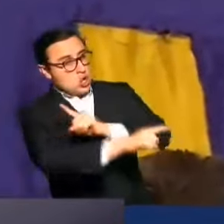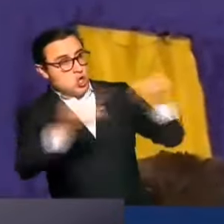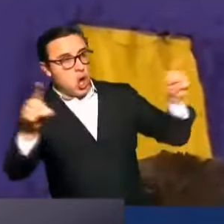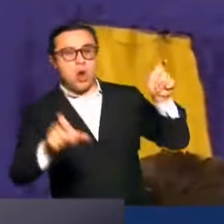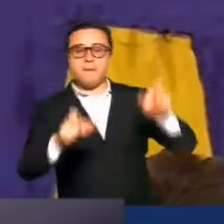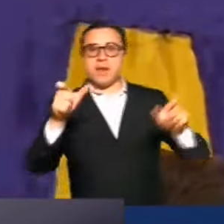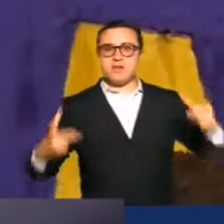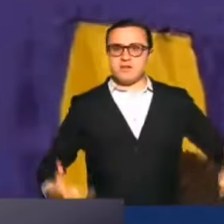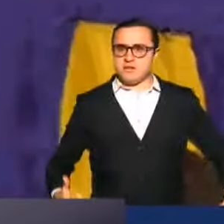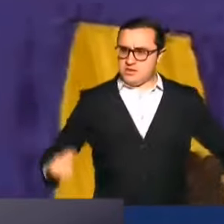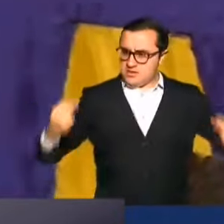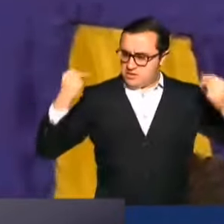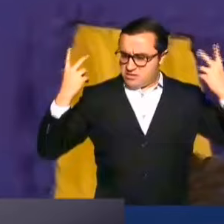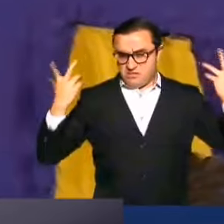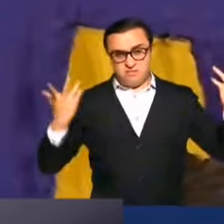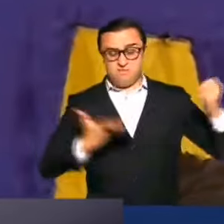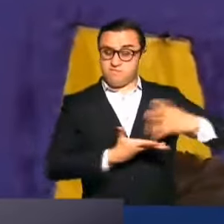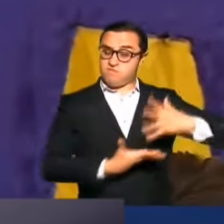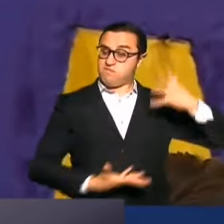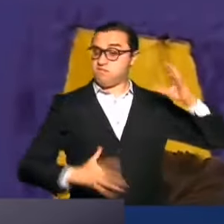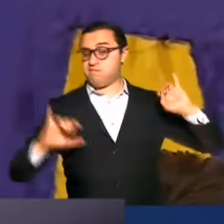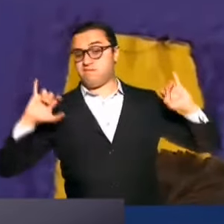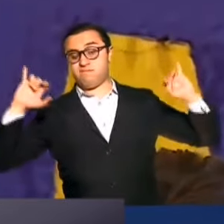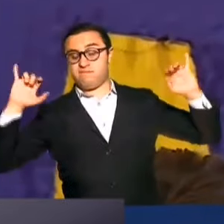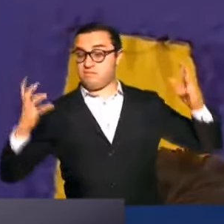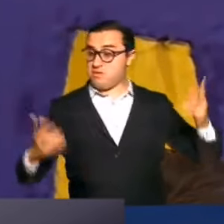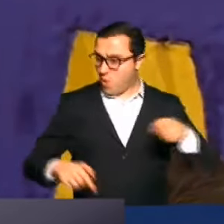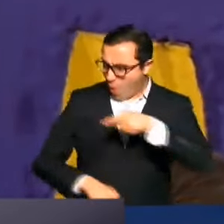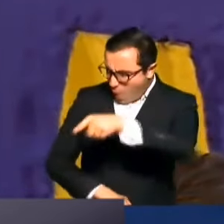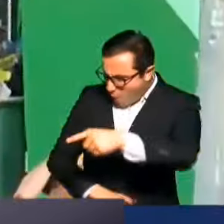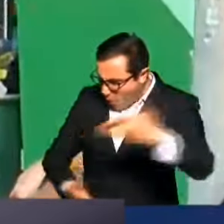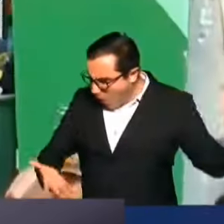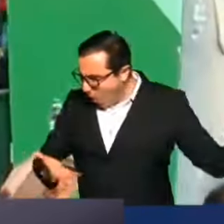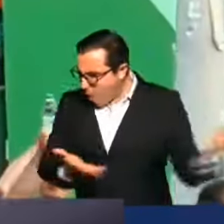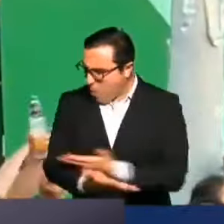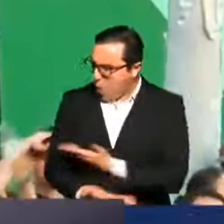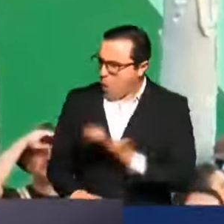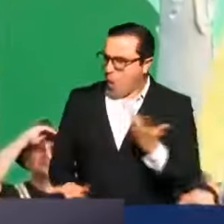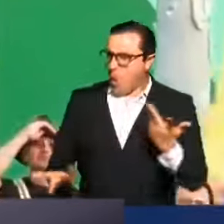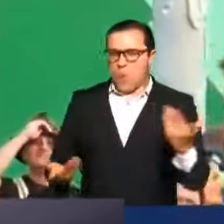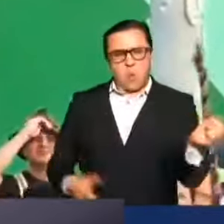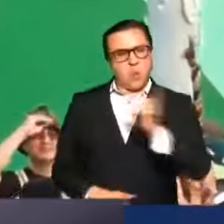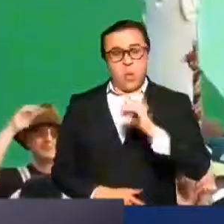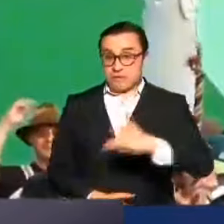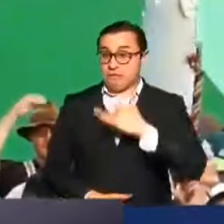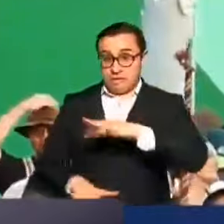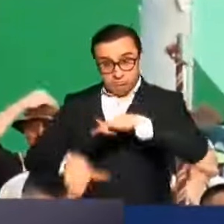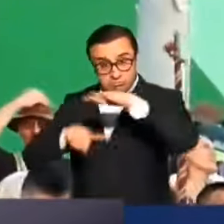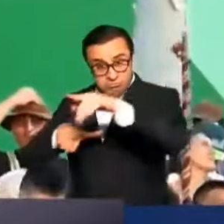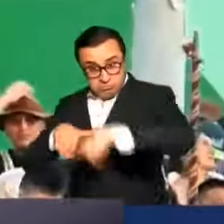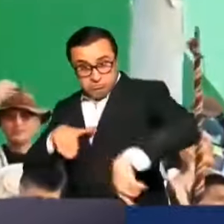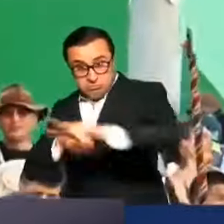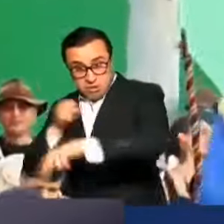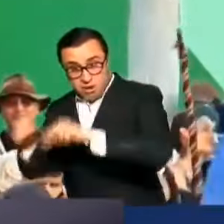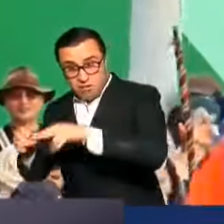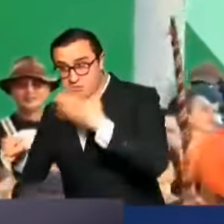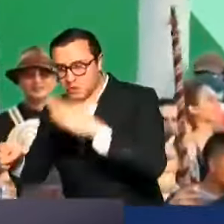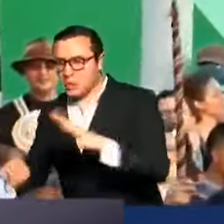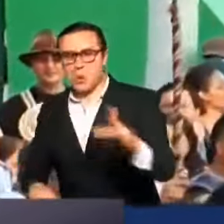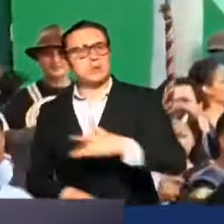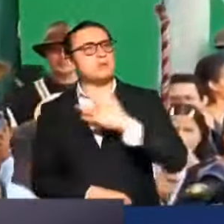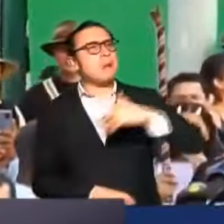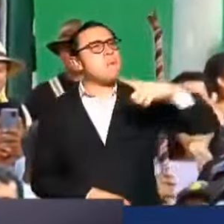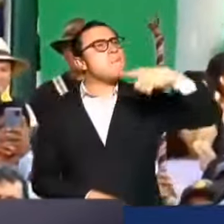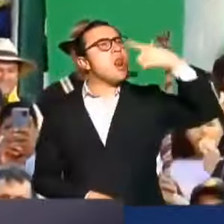los indígenas que tumbaban al conquistador y la esclavitud? ¿Se sentían representados? Eran el